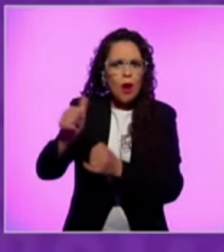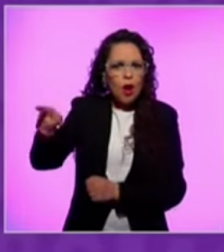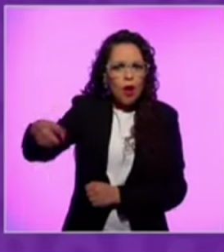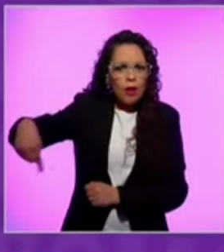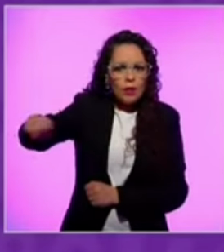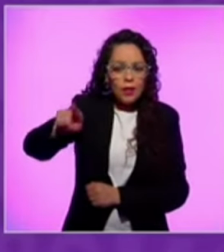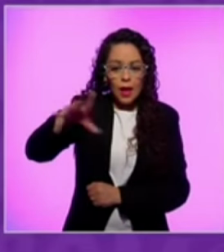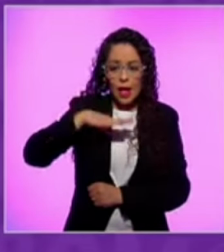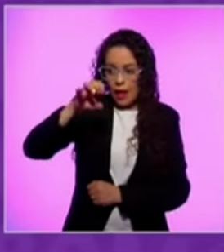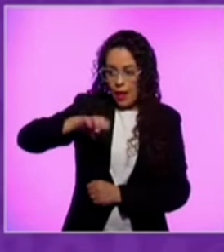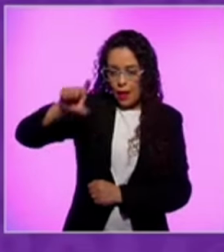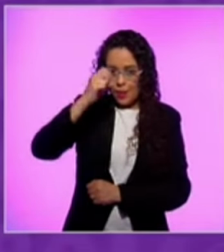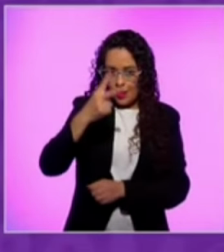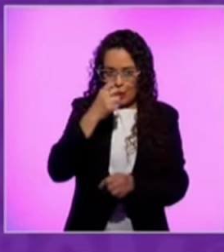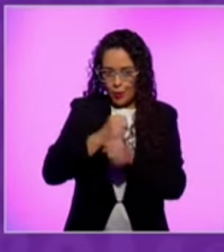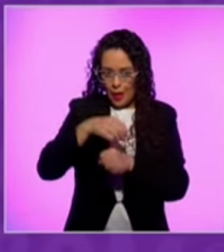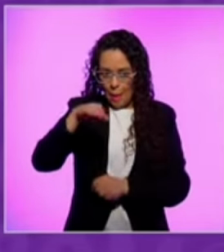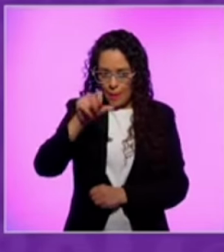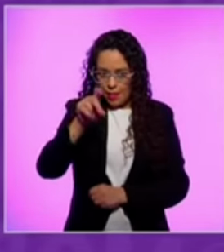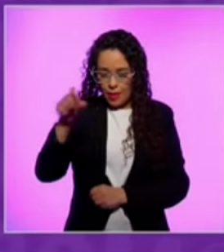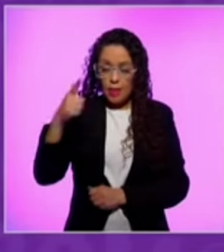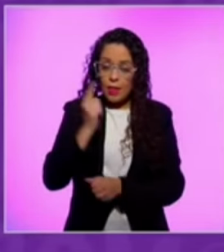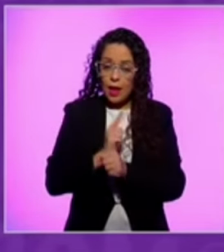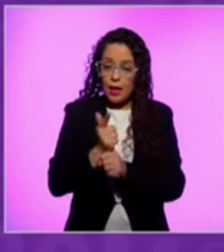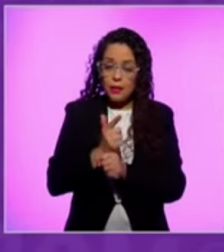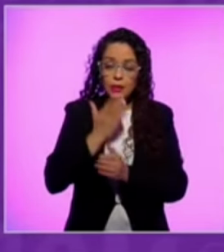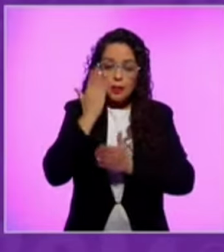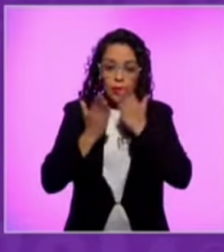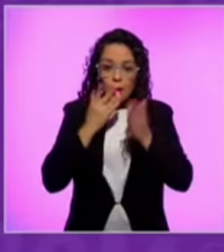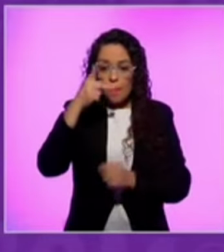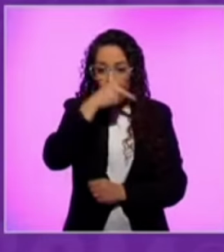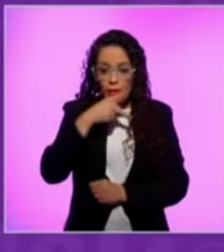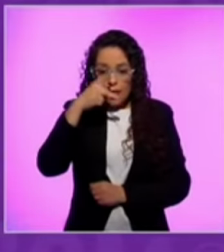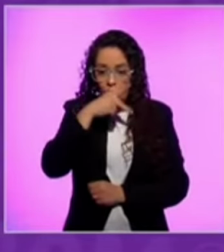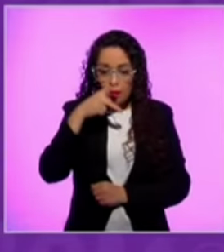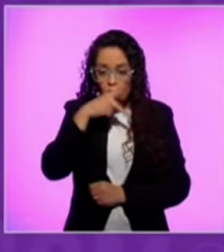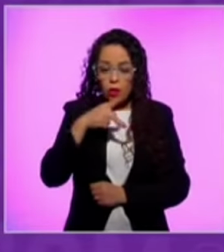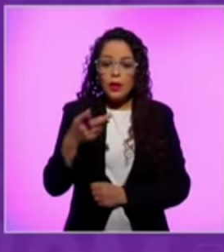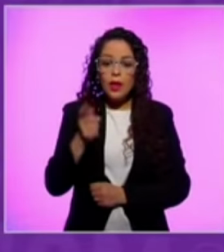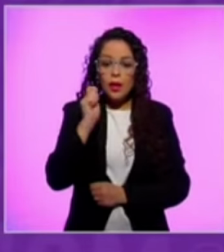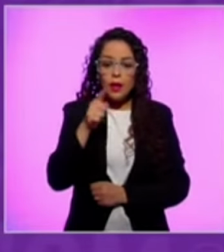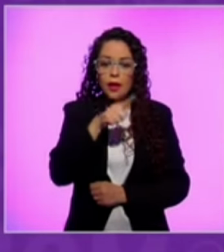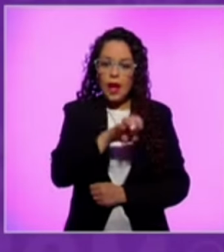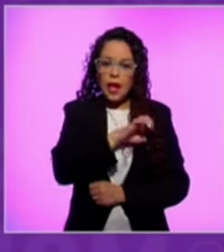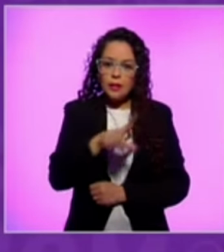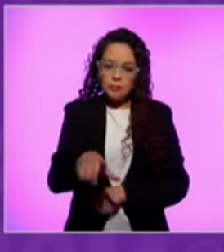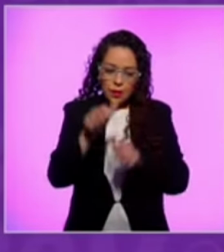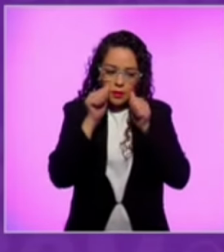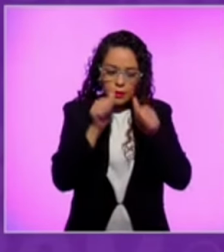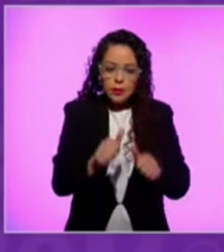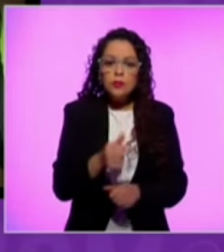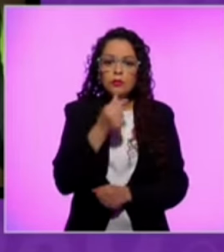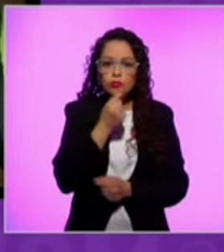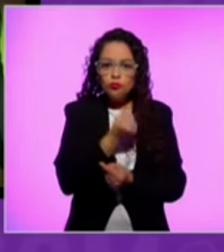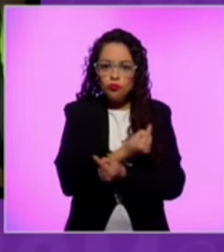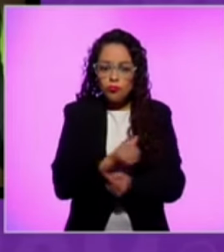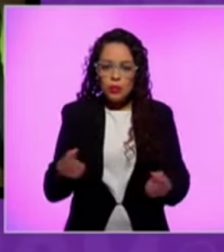años, es licenciada en pedagogía y maestra en educación primaria con especialidad en ceguera infantil. En